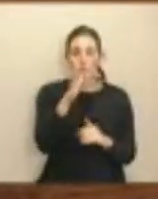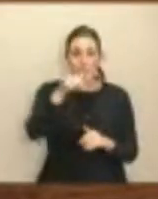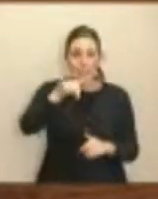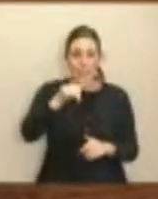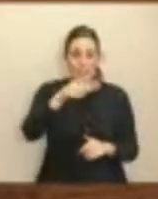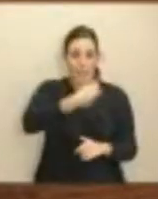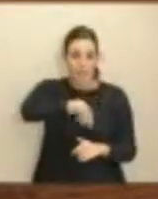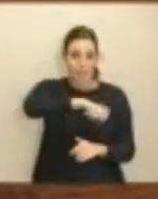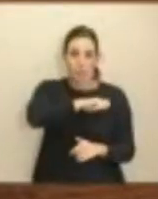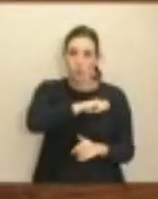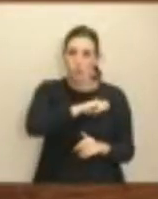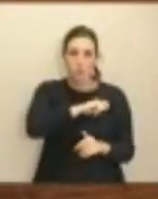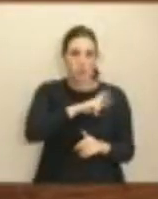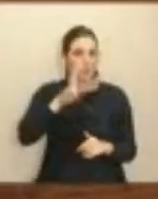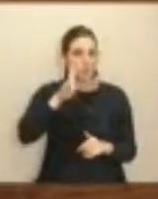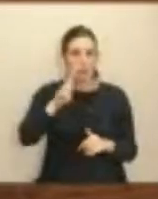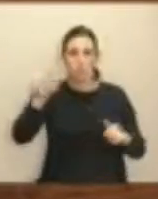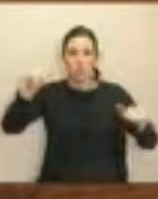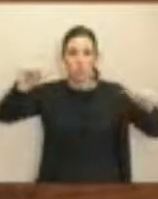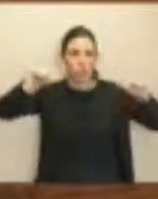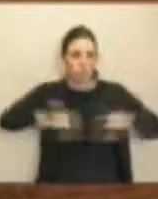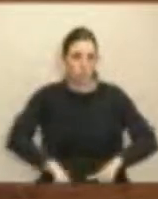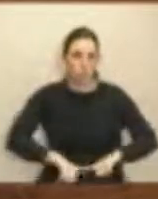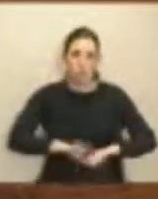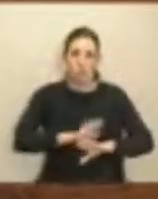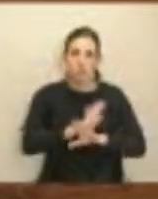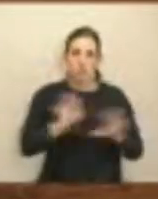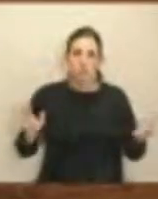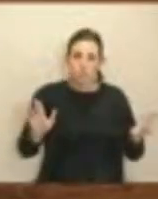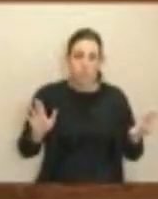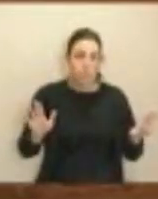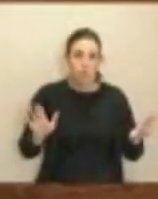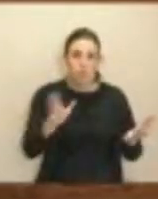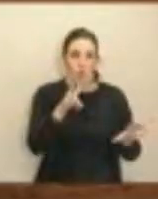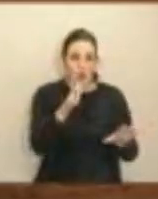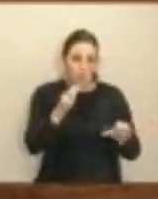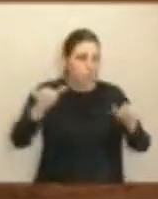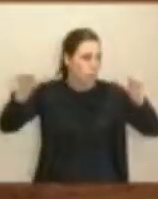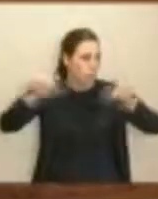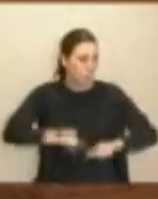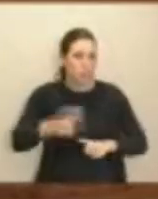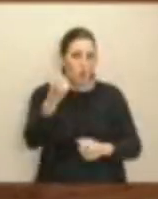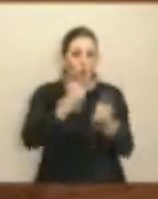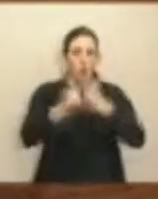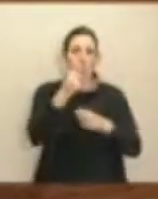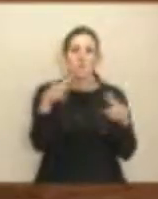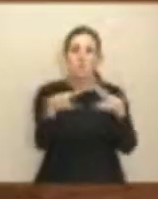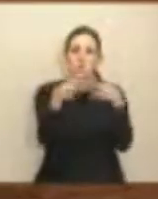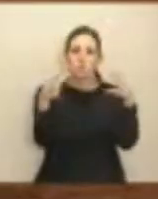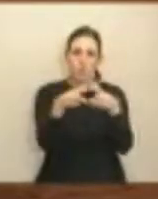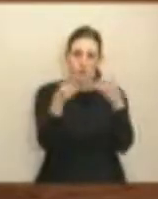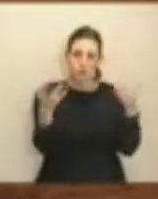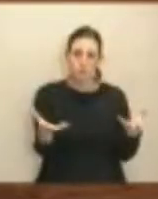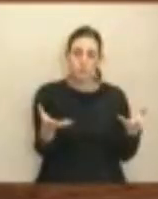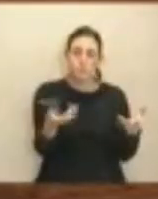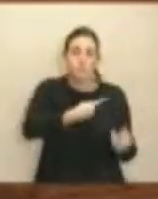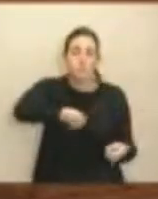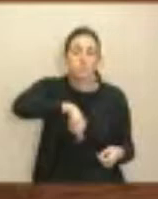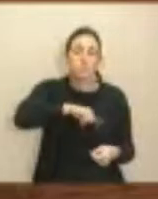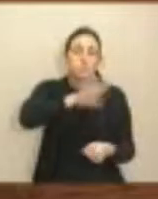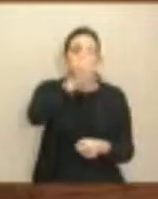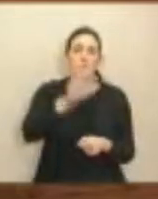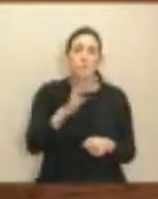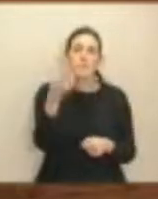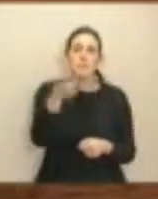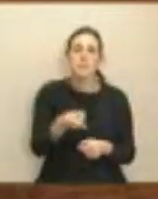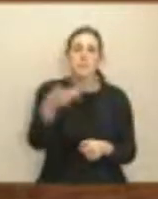se iba a la ruina, estaba instalado en la ruina económica y social. Y a nosotros nos parece también